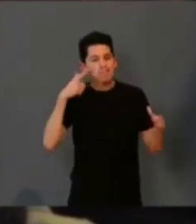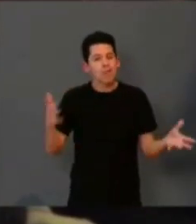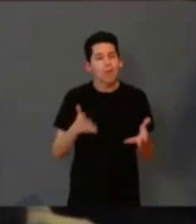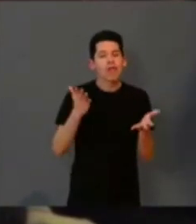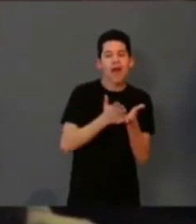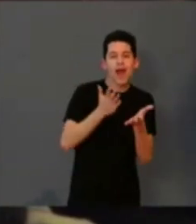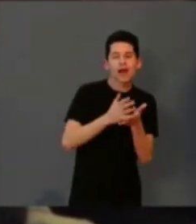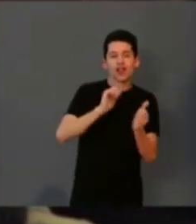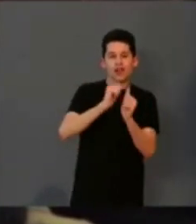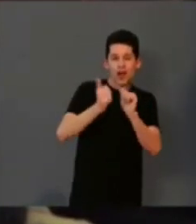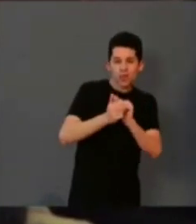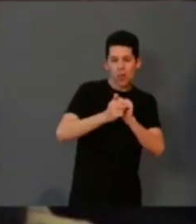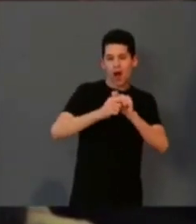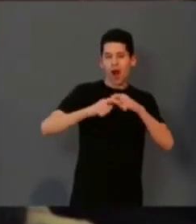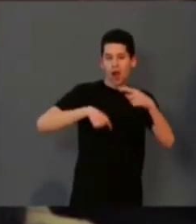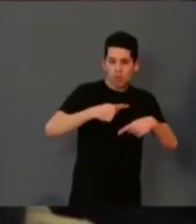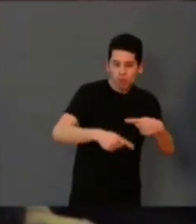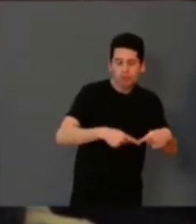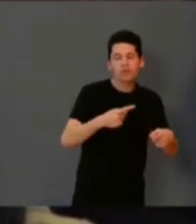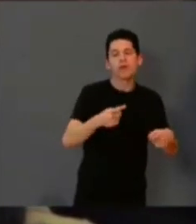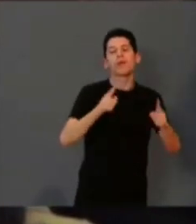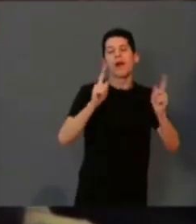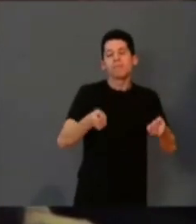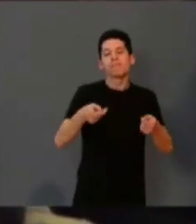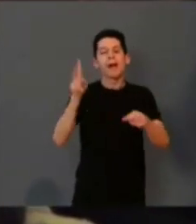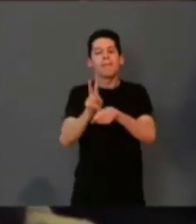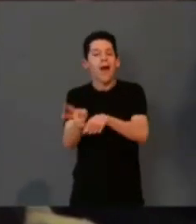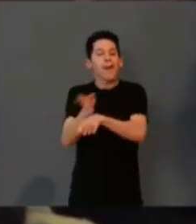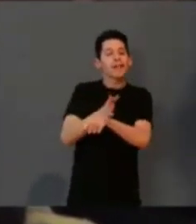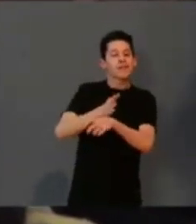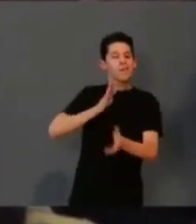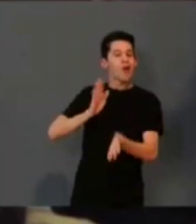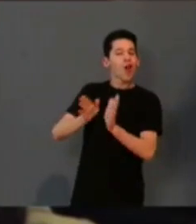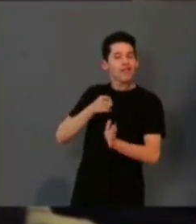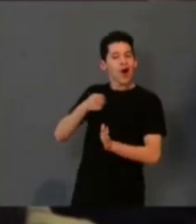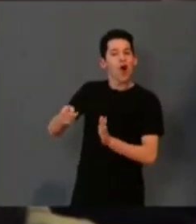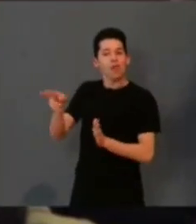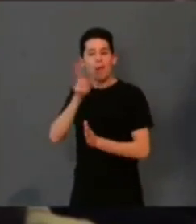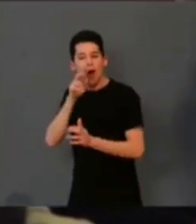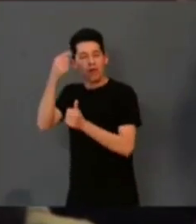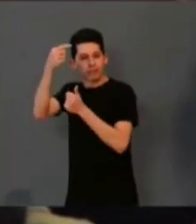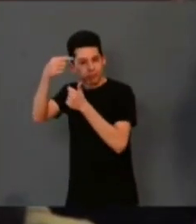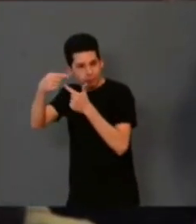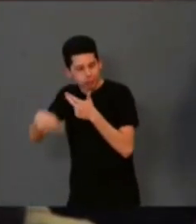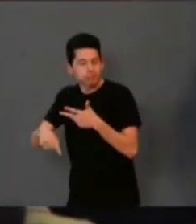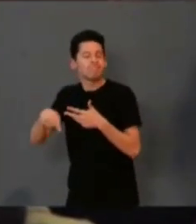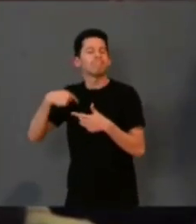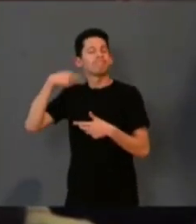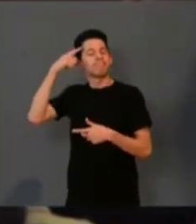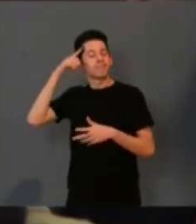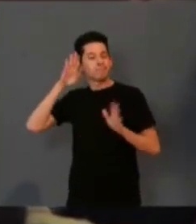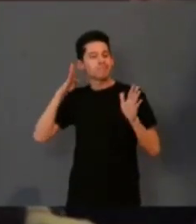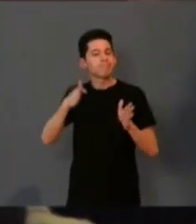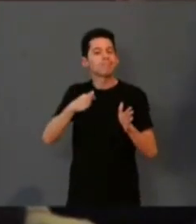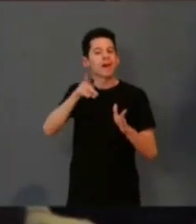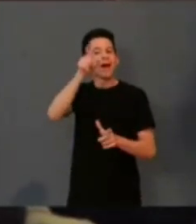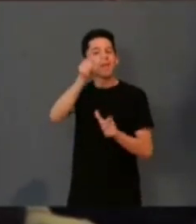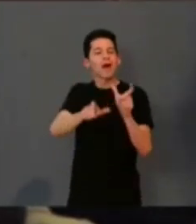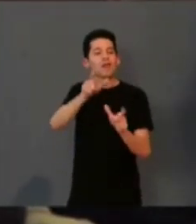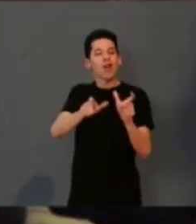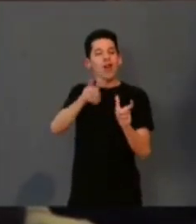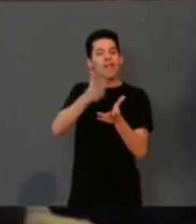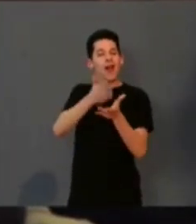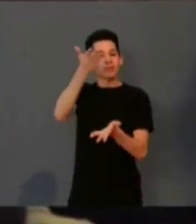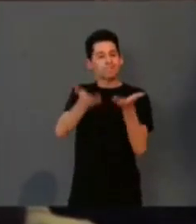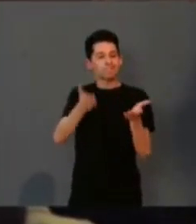reproductivos la prevención de las violencias basadas en géneros de un enfoque de Derechos Humanos respetuoso de las diversidades Y tenemos